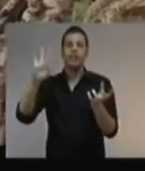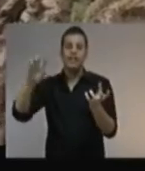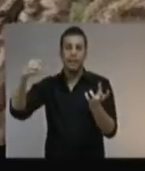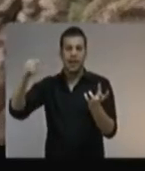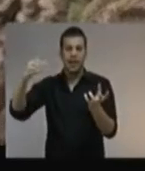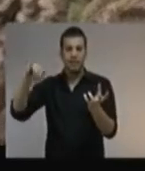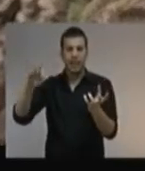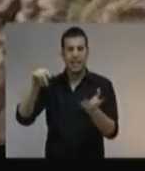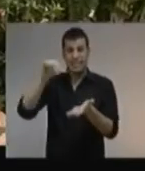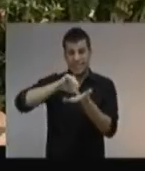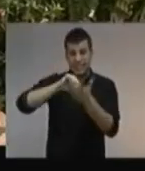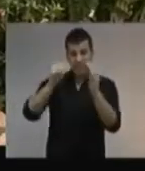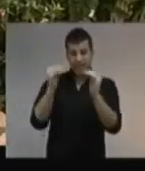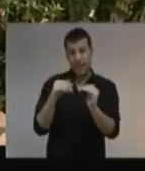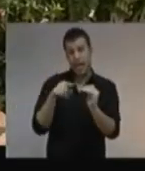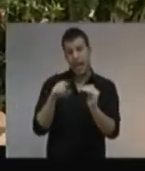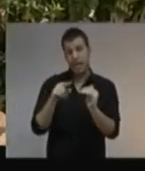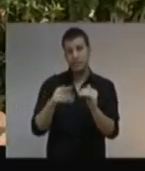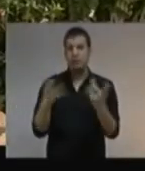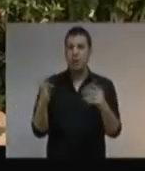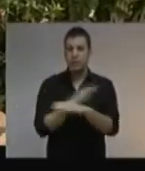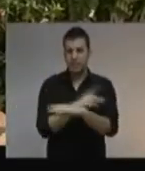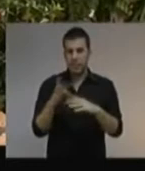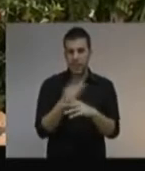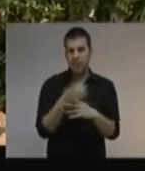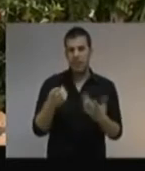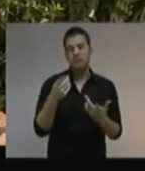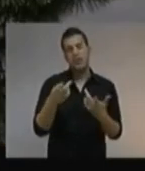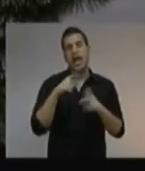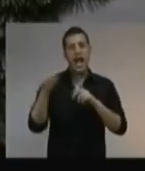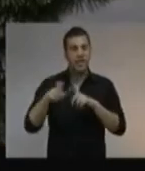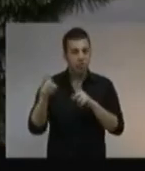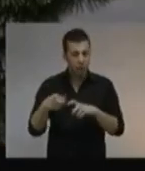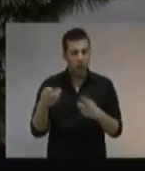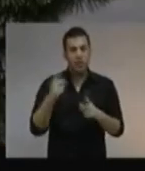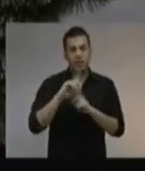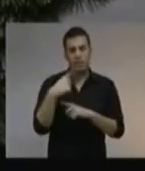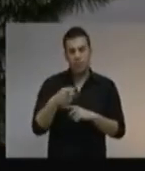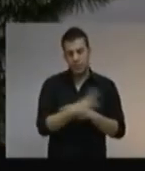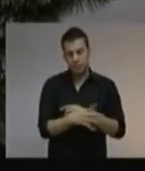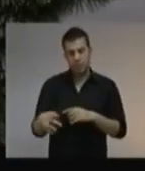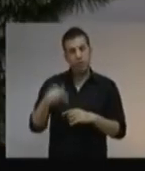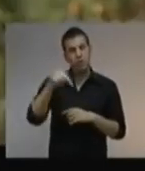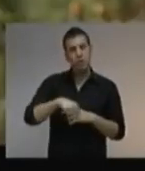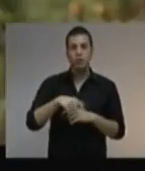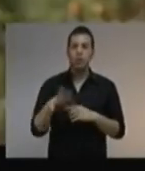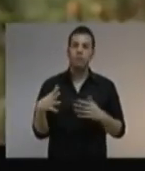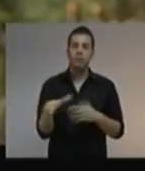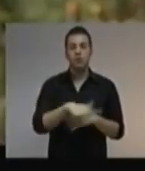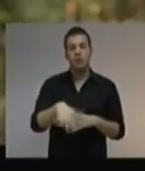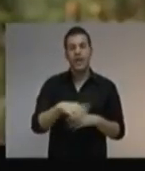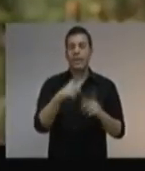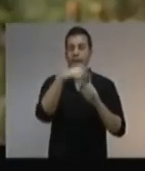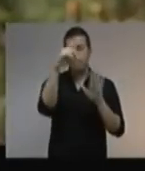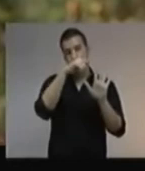central, que destaca también lo que es un paisaje muy agrícola, muy frutícola, con lo que es zona de pinar. Uno de los lugares donde mejor descansar son